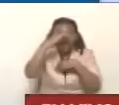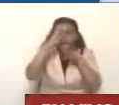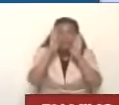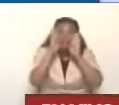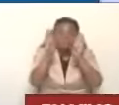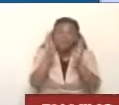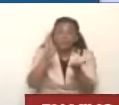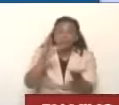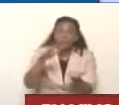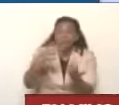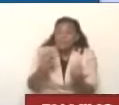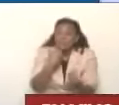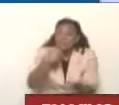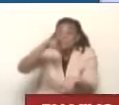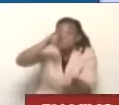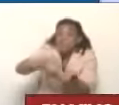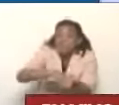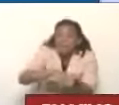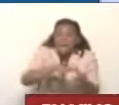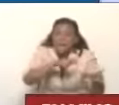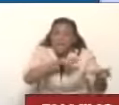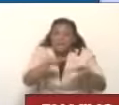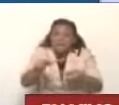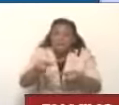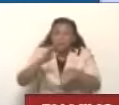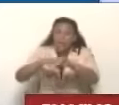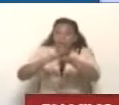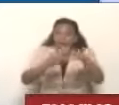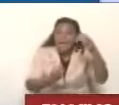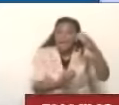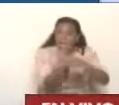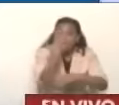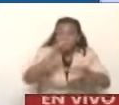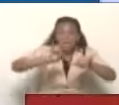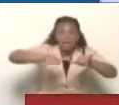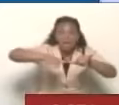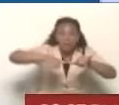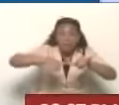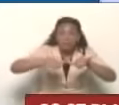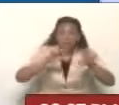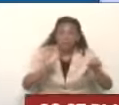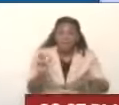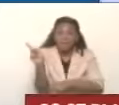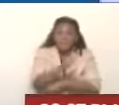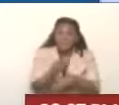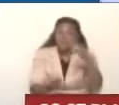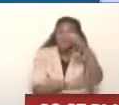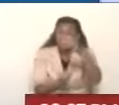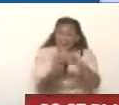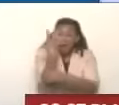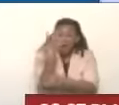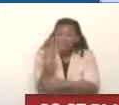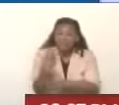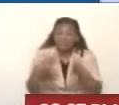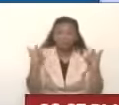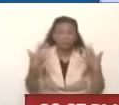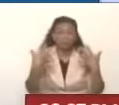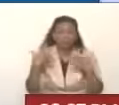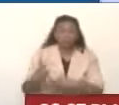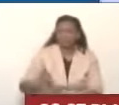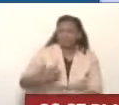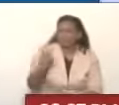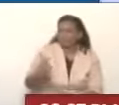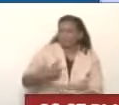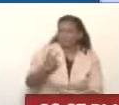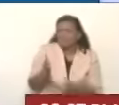atención, tengo preparado, y estamos creando la ingeniería, porque en el mes de mayo vamos a hacer un mega acto